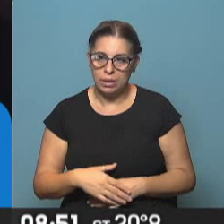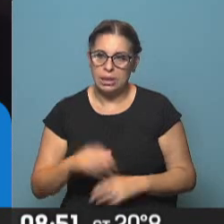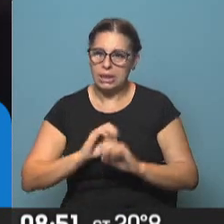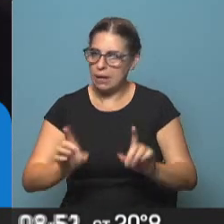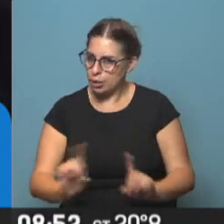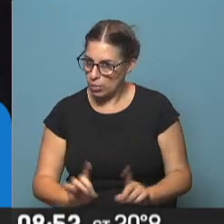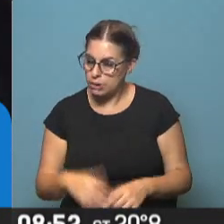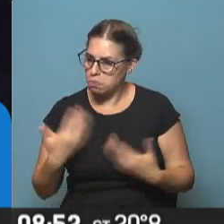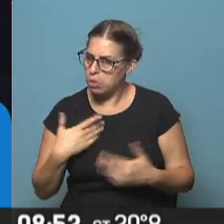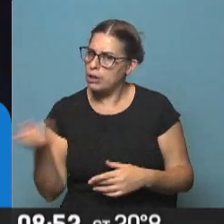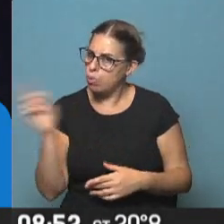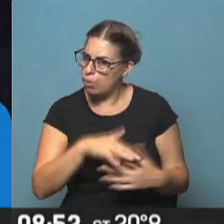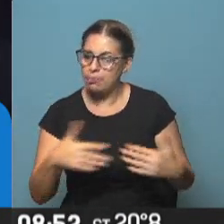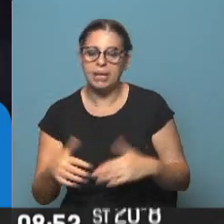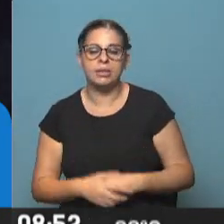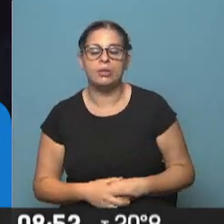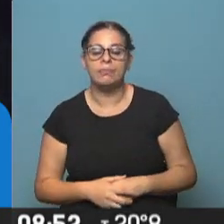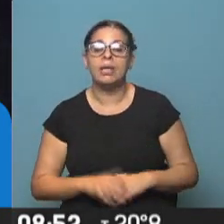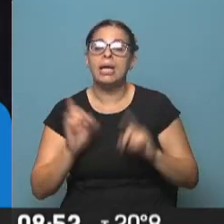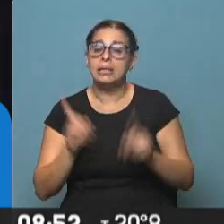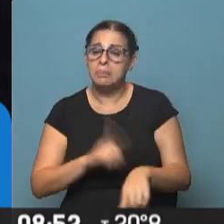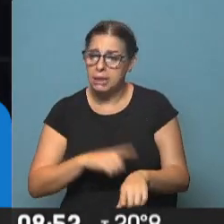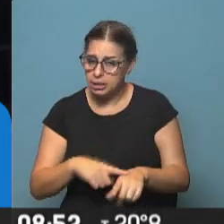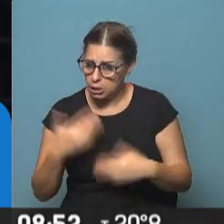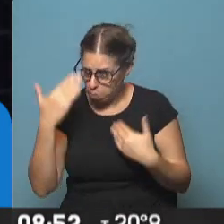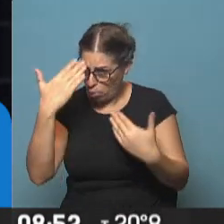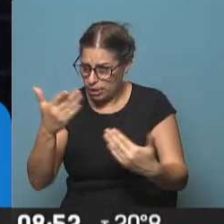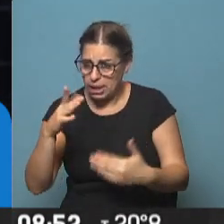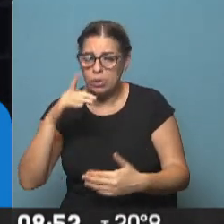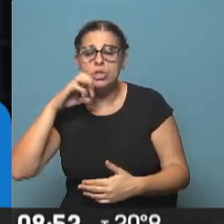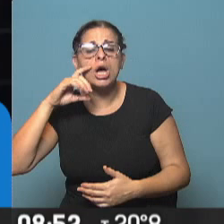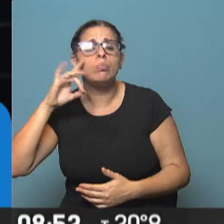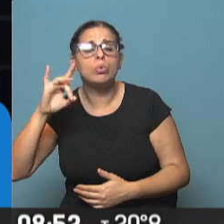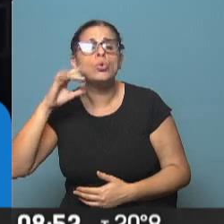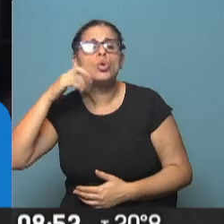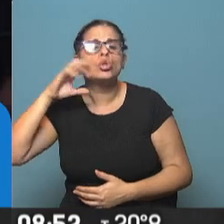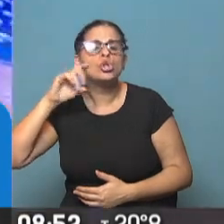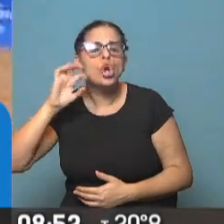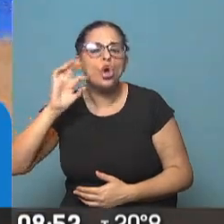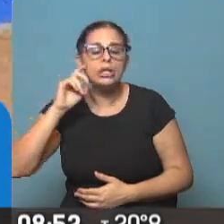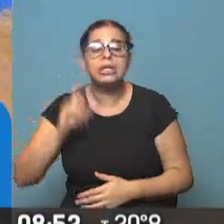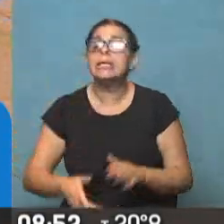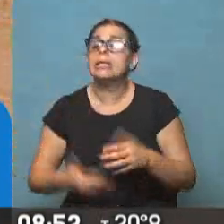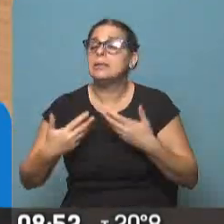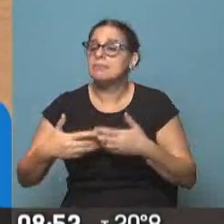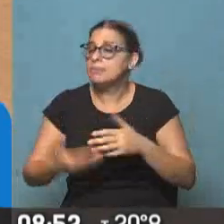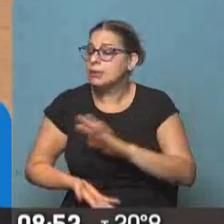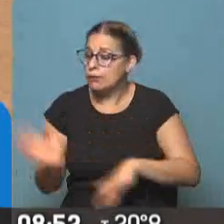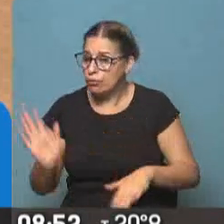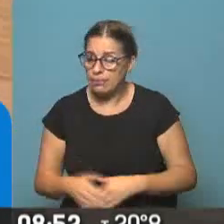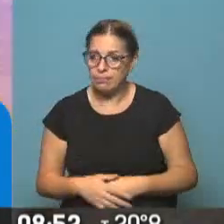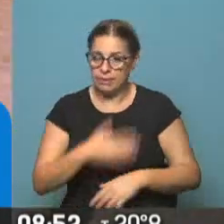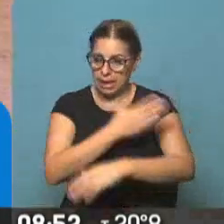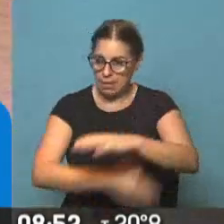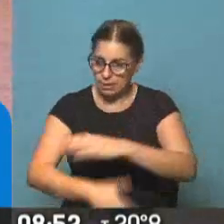y pudo volver al partido. Además, hubo tiempo para homenajear al Chapu Nocioni. Se retiró la